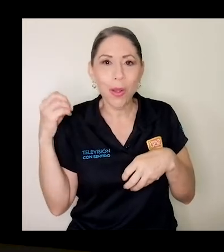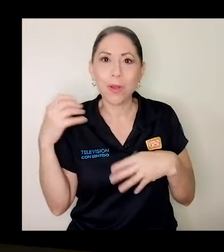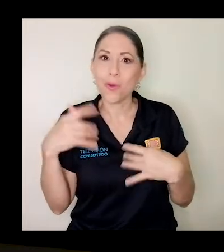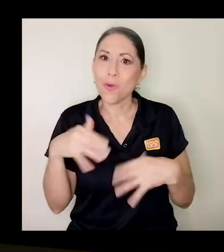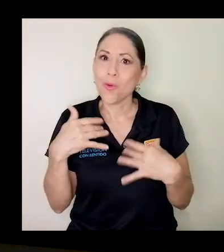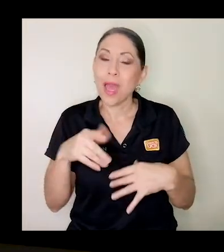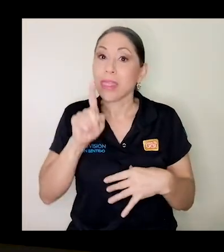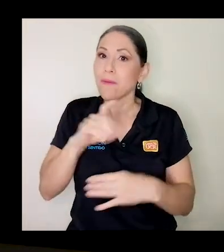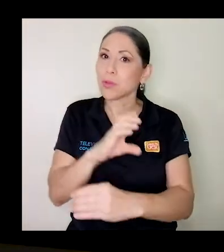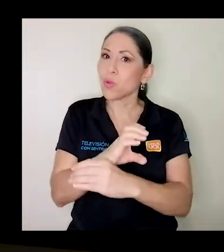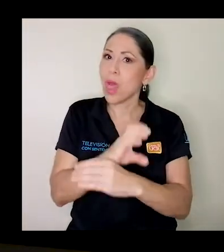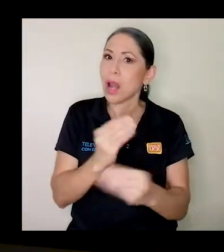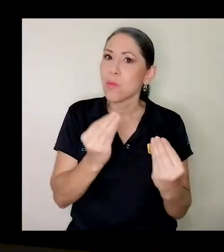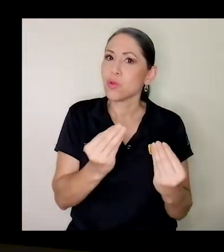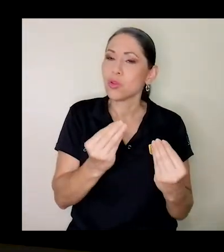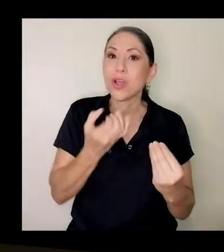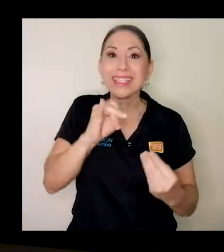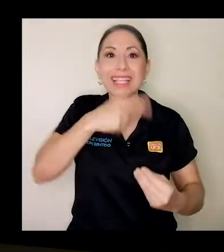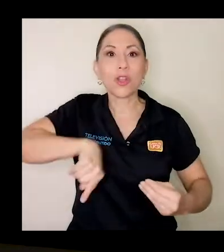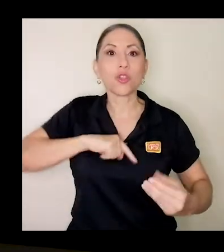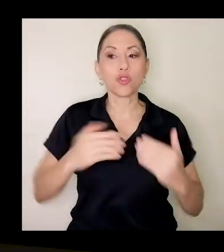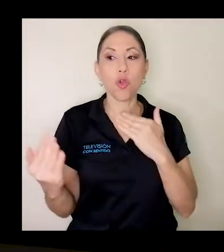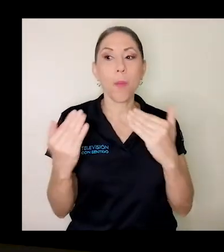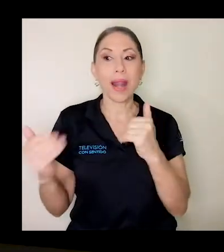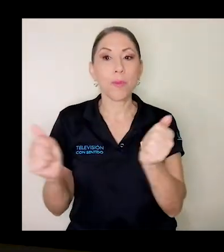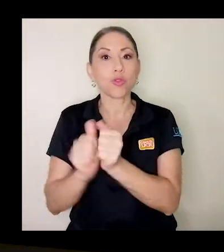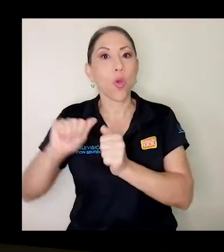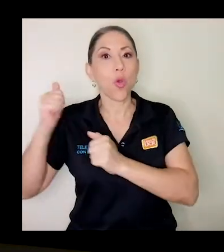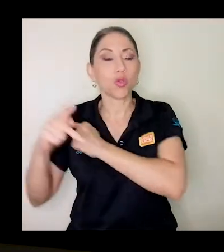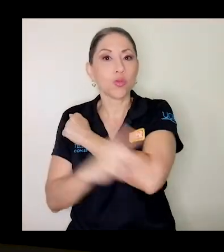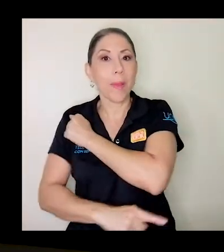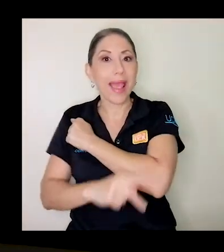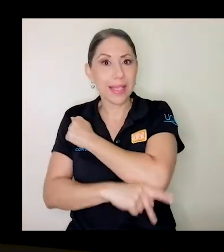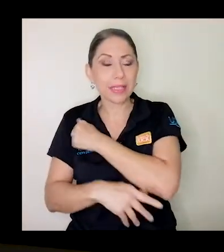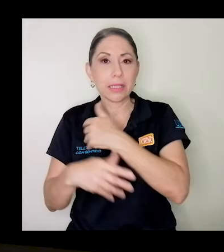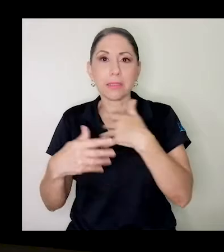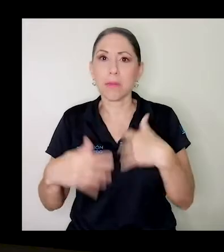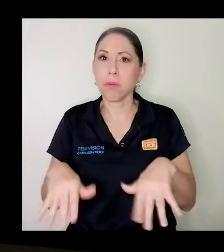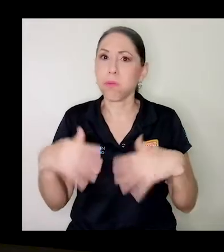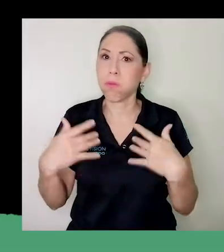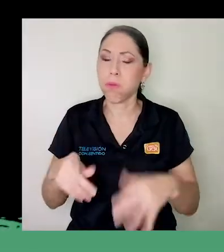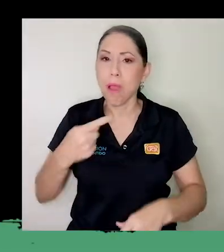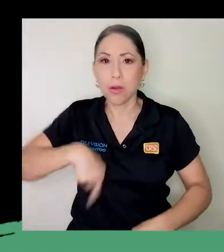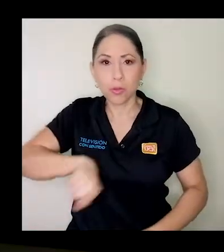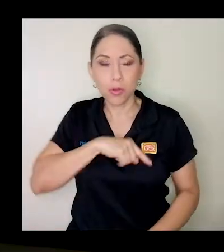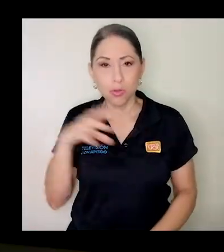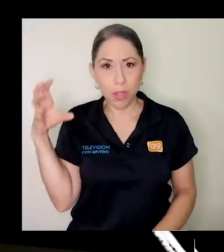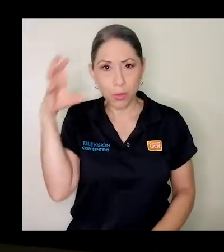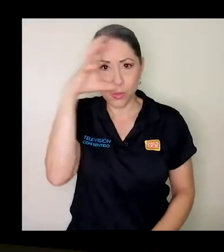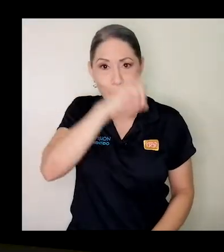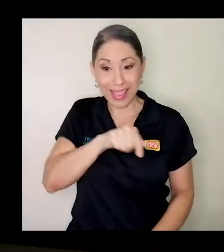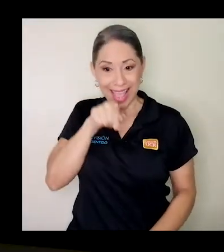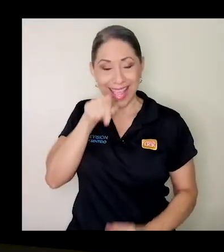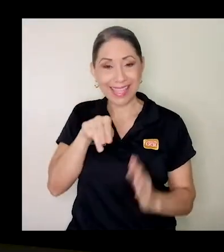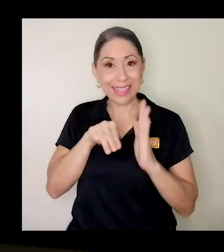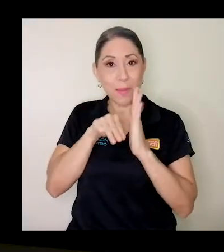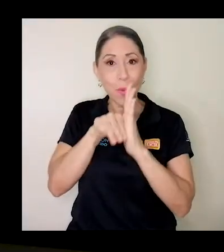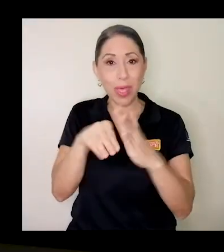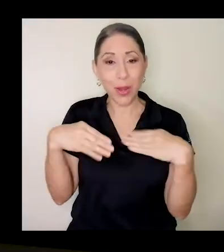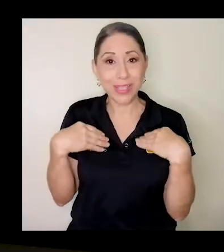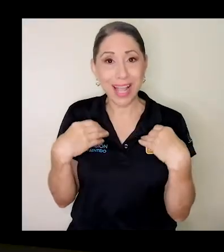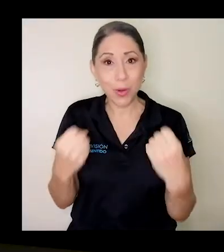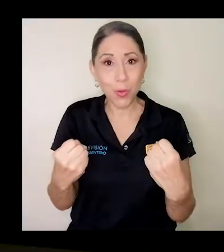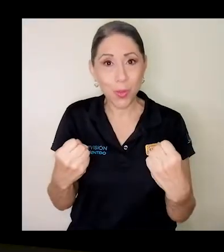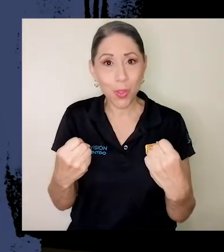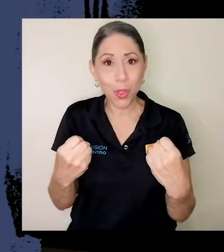tenemos que cuidarla mucho, porque si la comparamos con sistemas de seguridad social de otros países, nos damos cuenta que este modelo